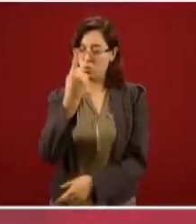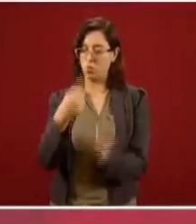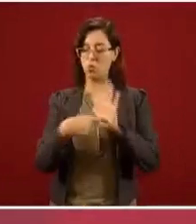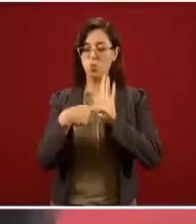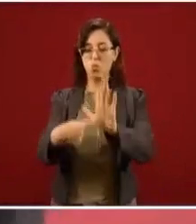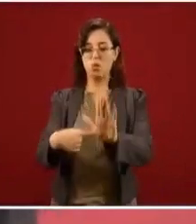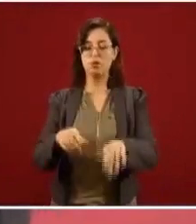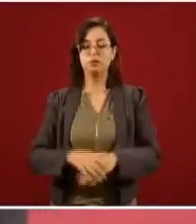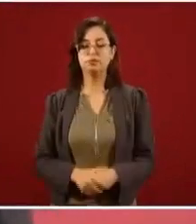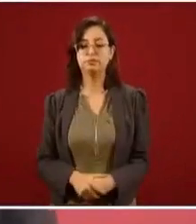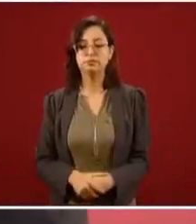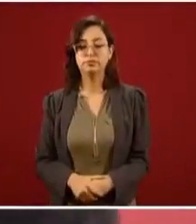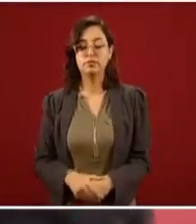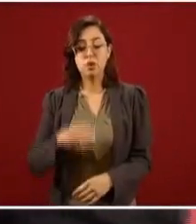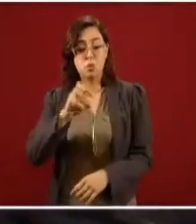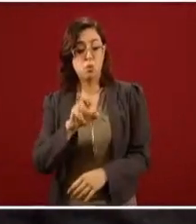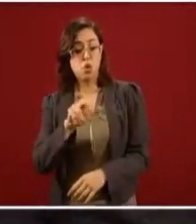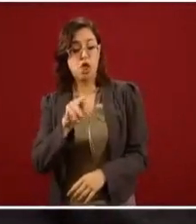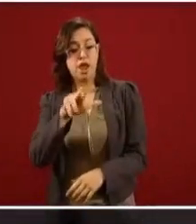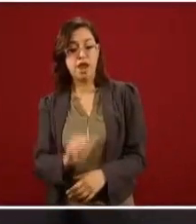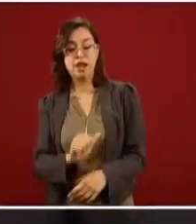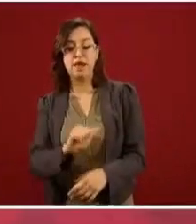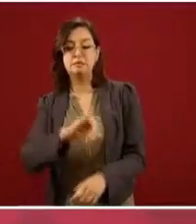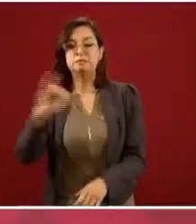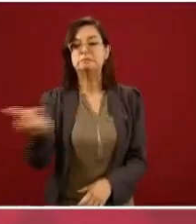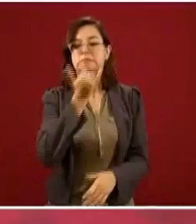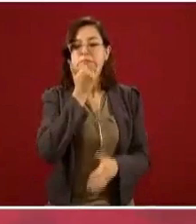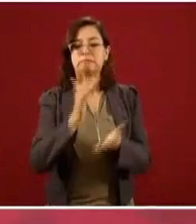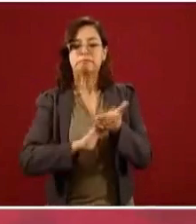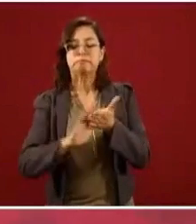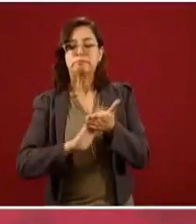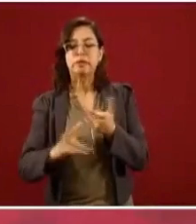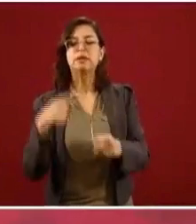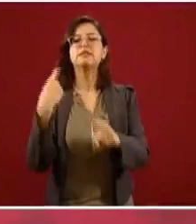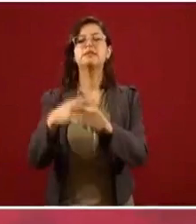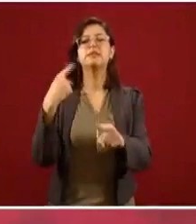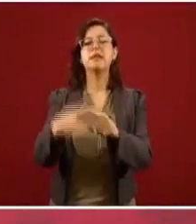Quien exonera a Moreira es Calderón.